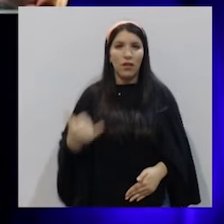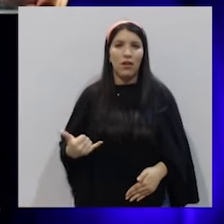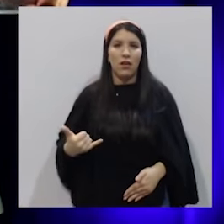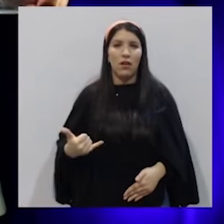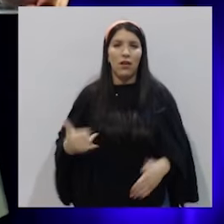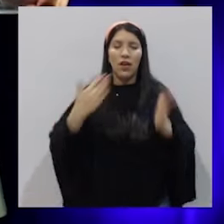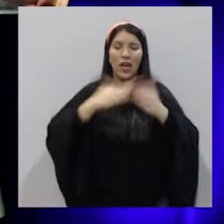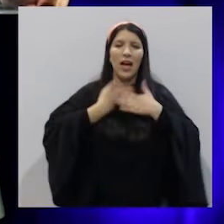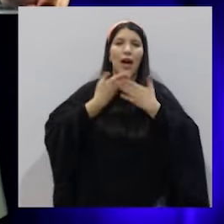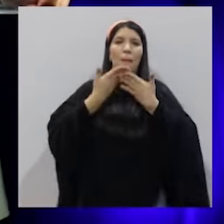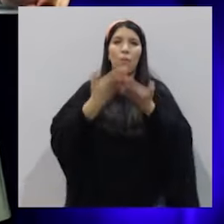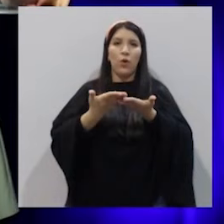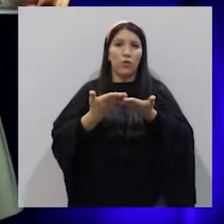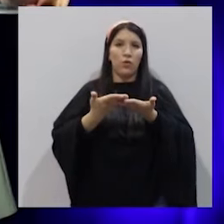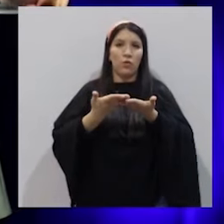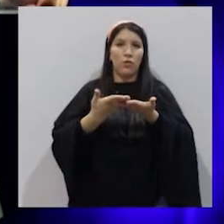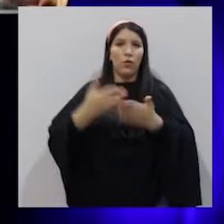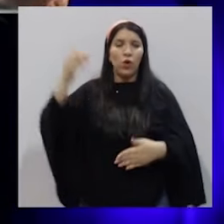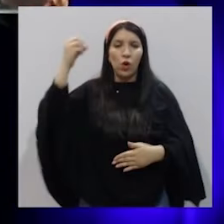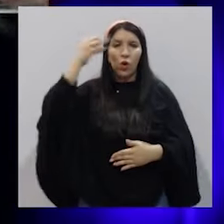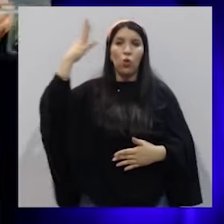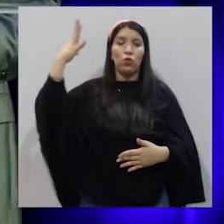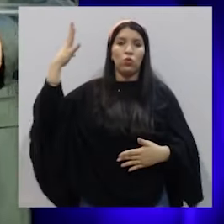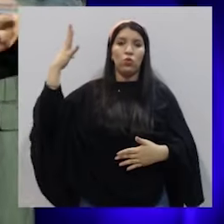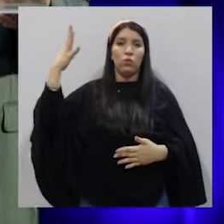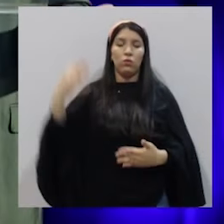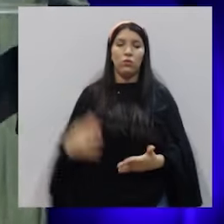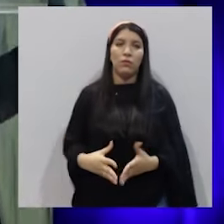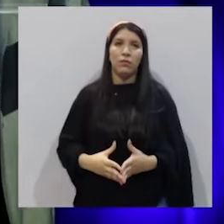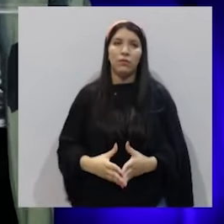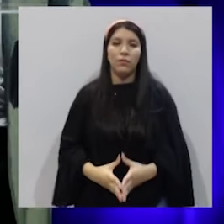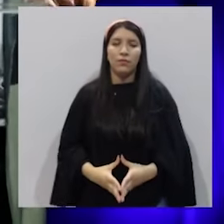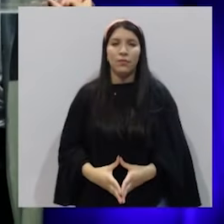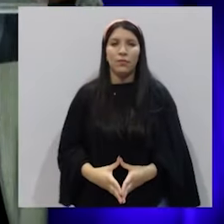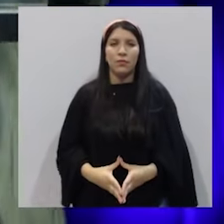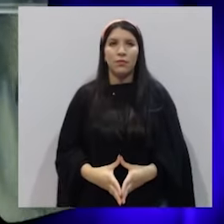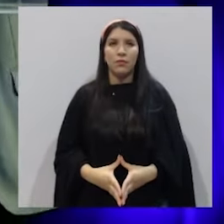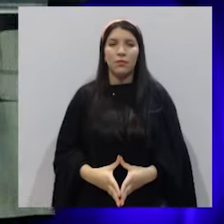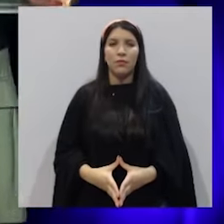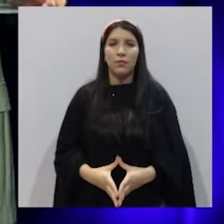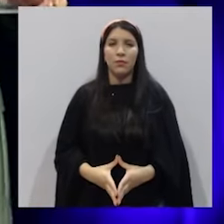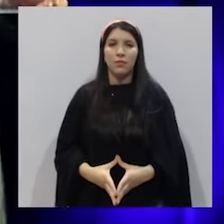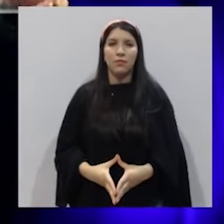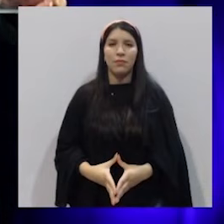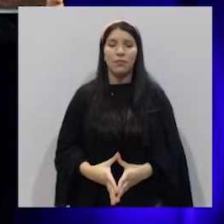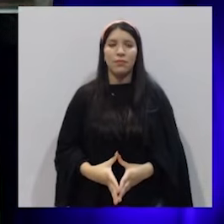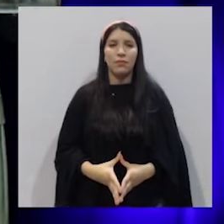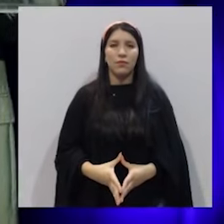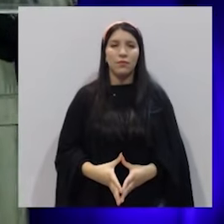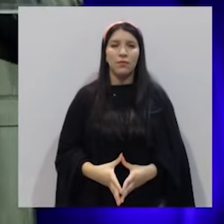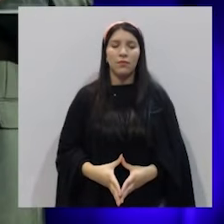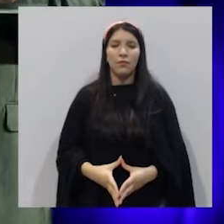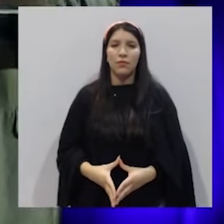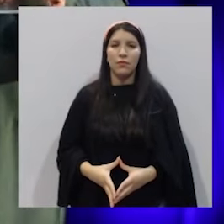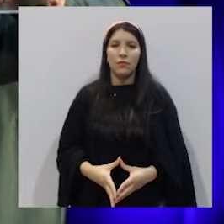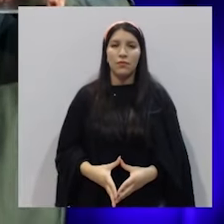resplandecer como luminarias ahí es donde se entiende lo que jesús dice ustedes son luz y son sal en esta